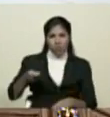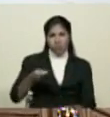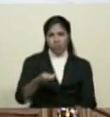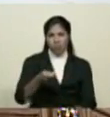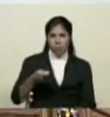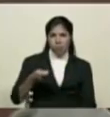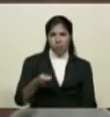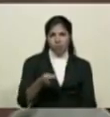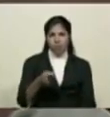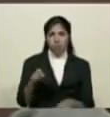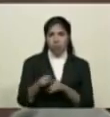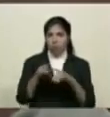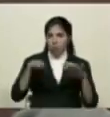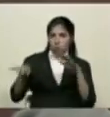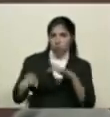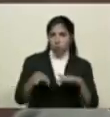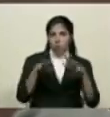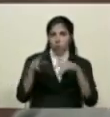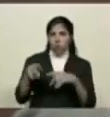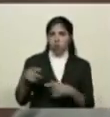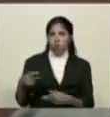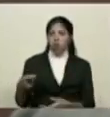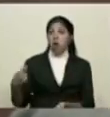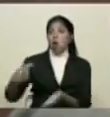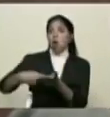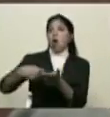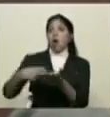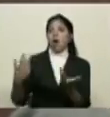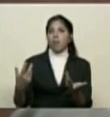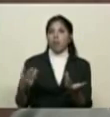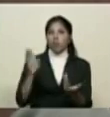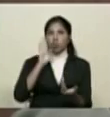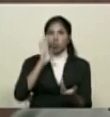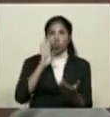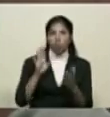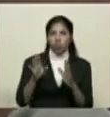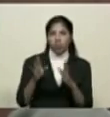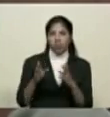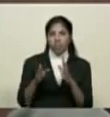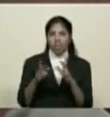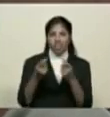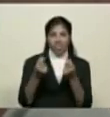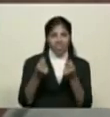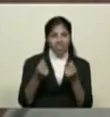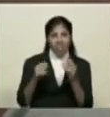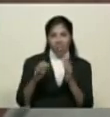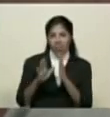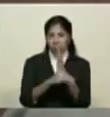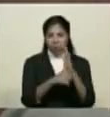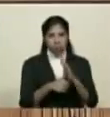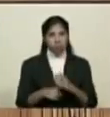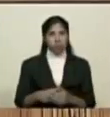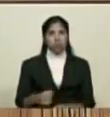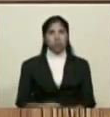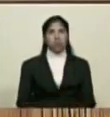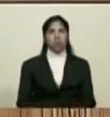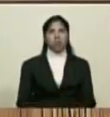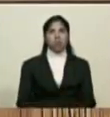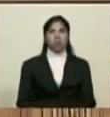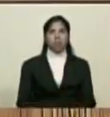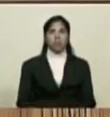de influencia, el cobro de comisiones, la corrupción. A un punto tal